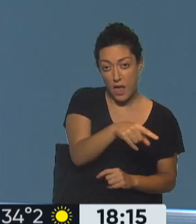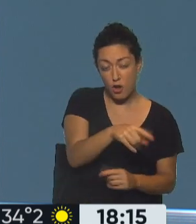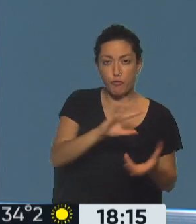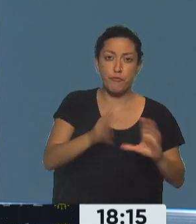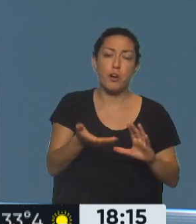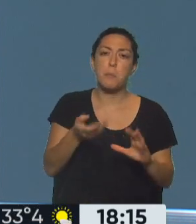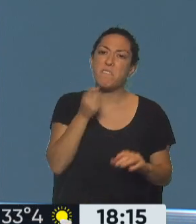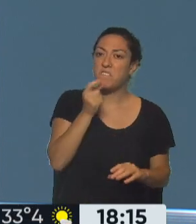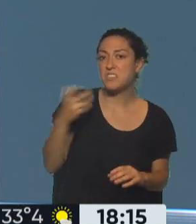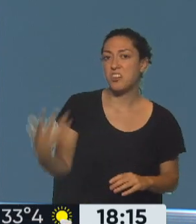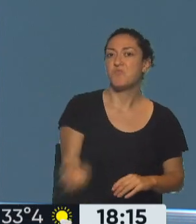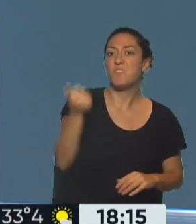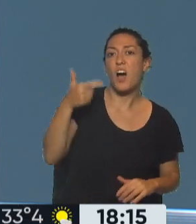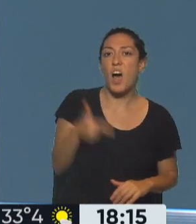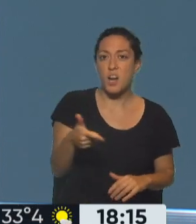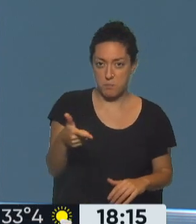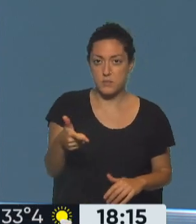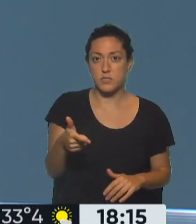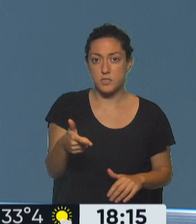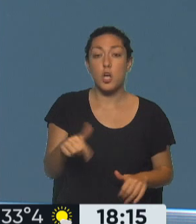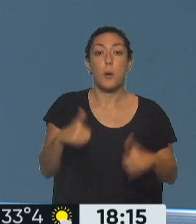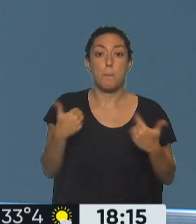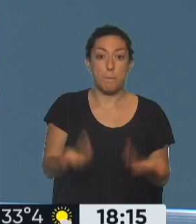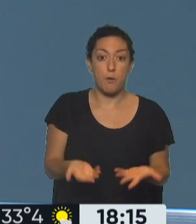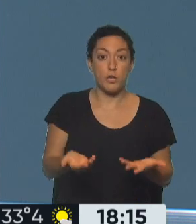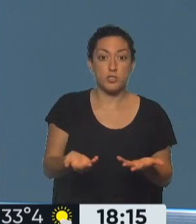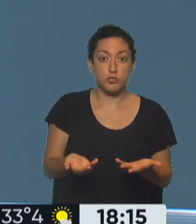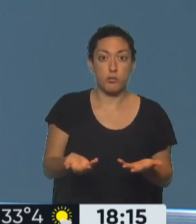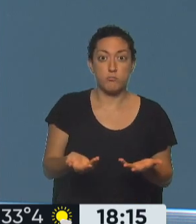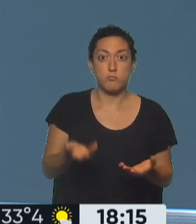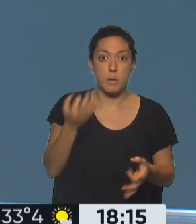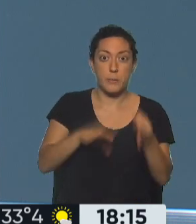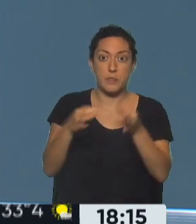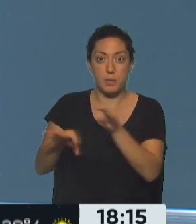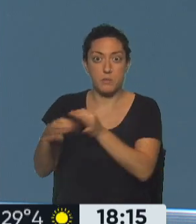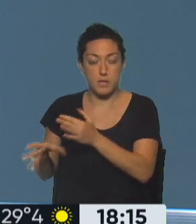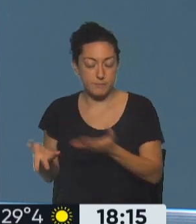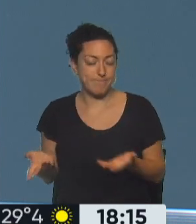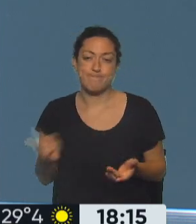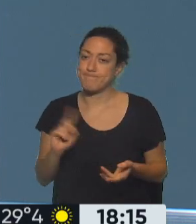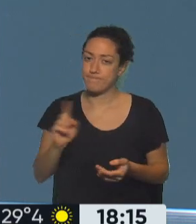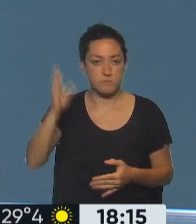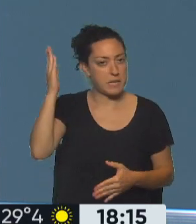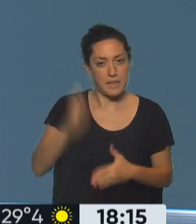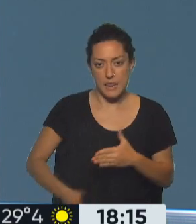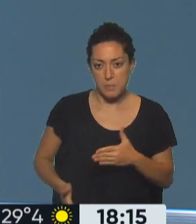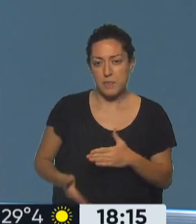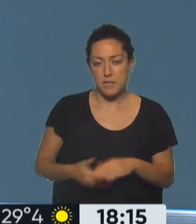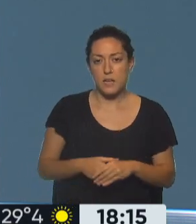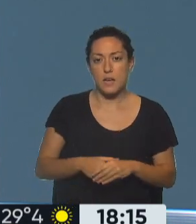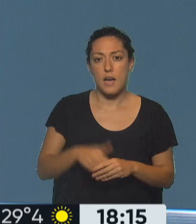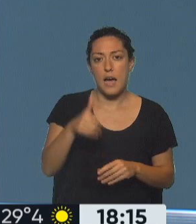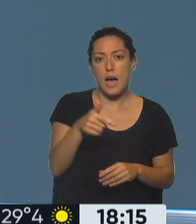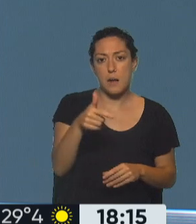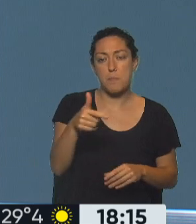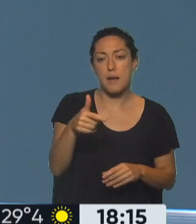de manera más fácil a un arma, lo que llevó a mayor cantidad de armas. Lo que se hace es, bueno, limitar, por ejemplo, la cantidad de armas que pasa